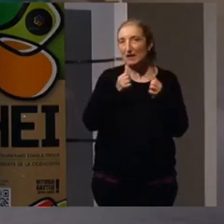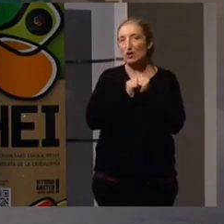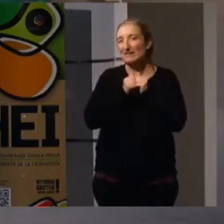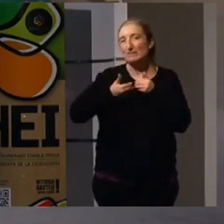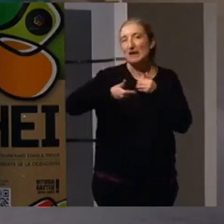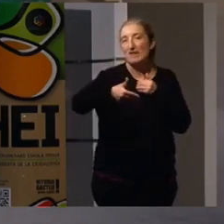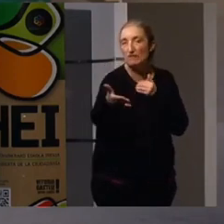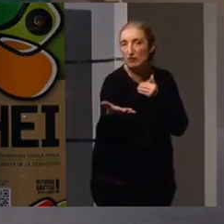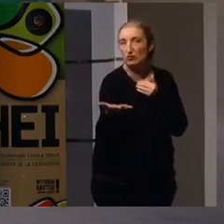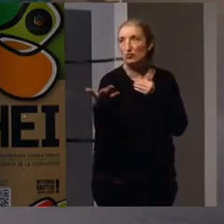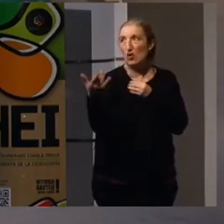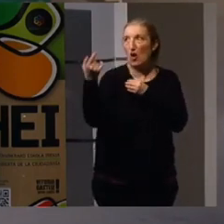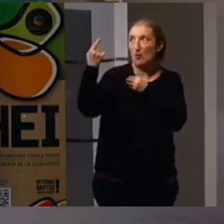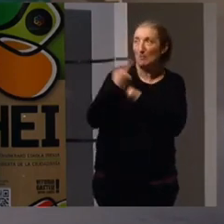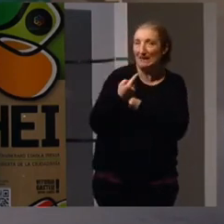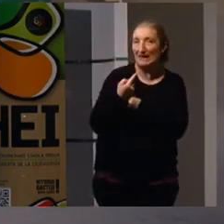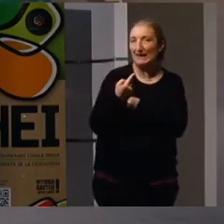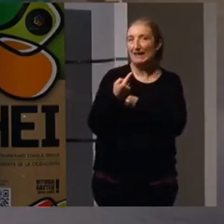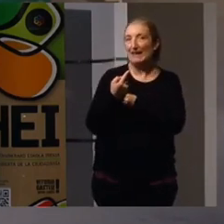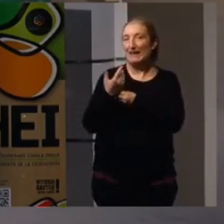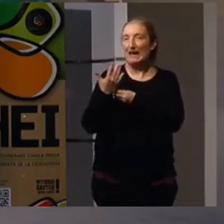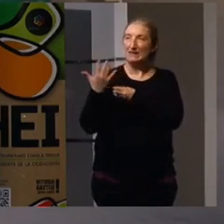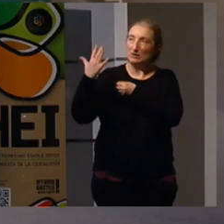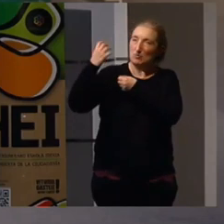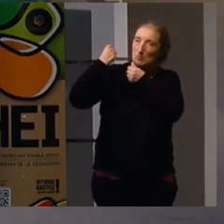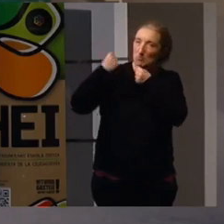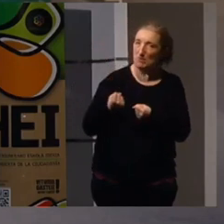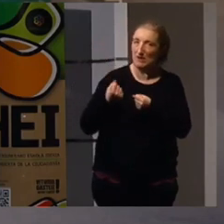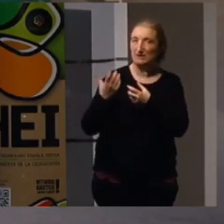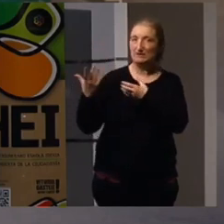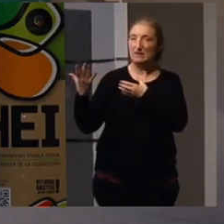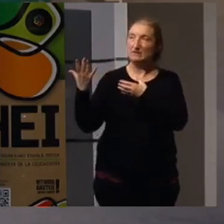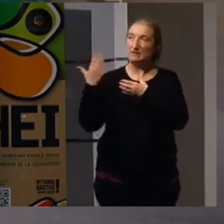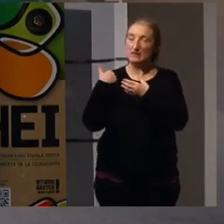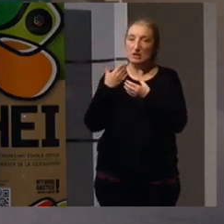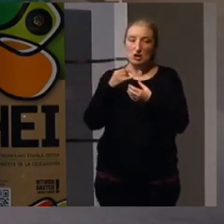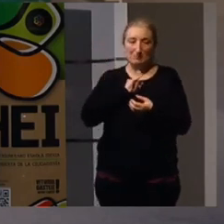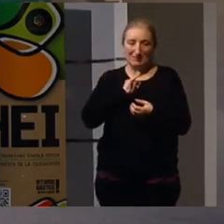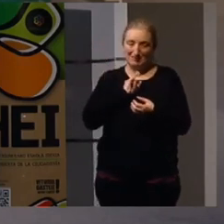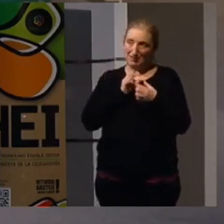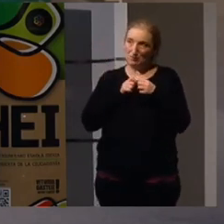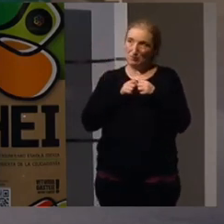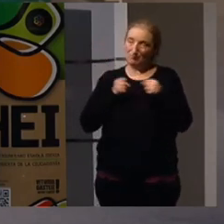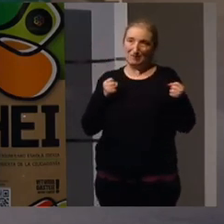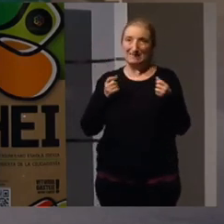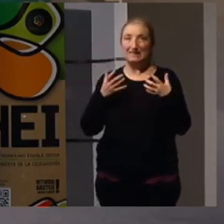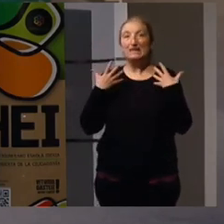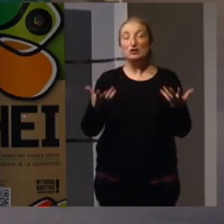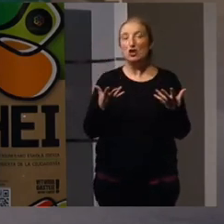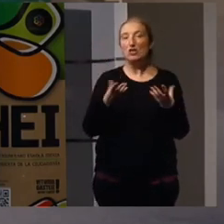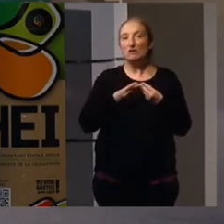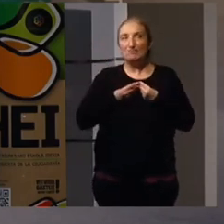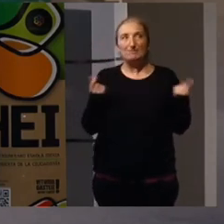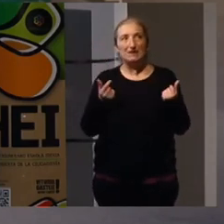alguna manera todos sentimos que nos vienen impuestas y que tienen una gran rigidez, no vemos reflejado lo que queremos, tenemos que ser capaces